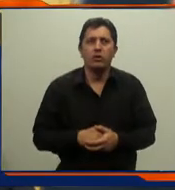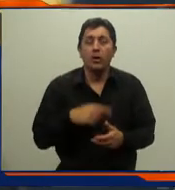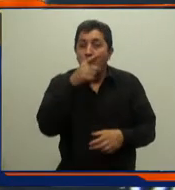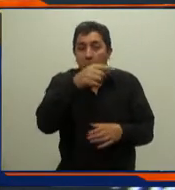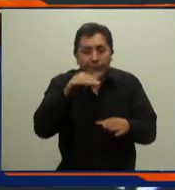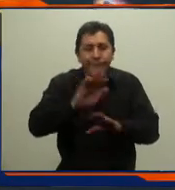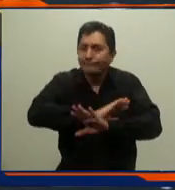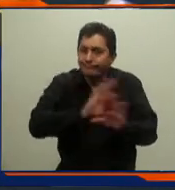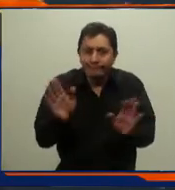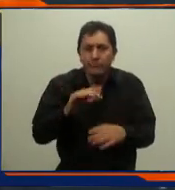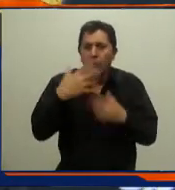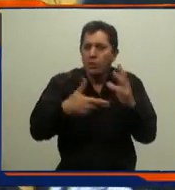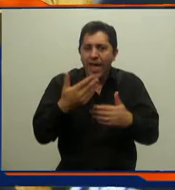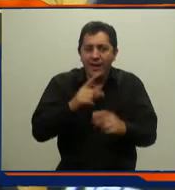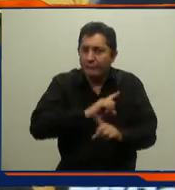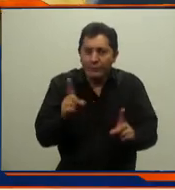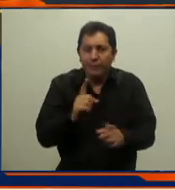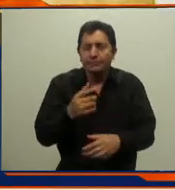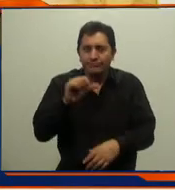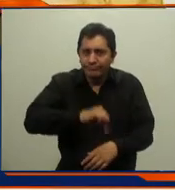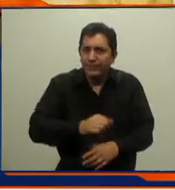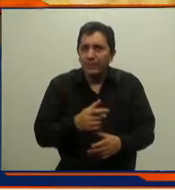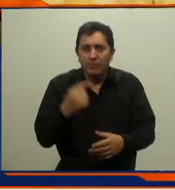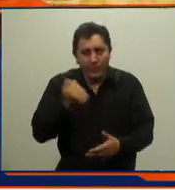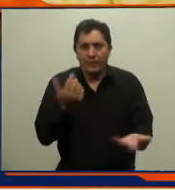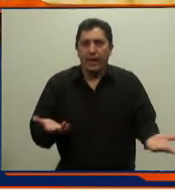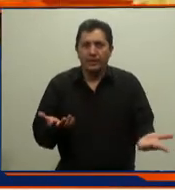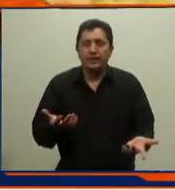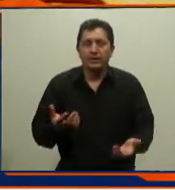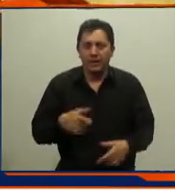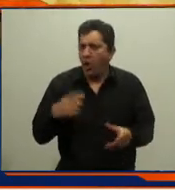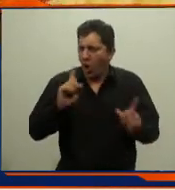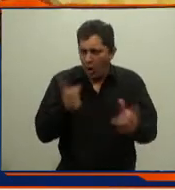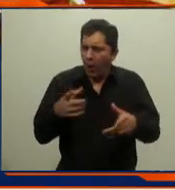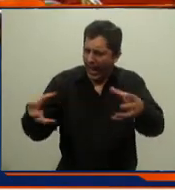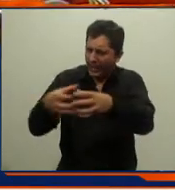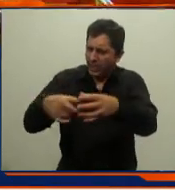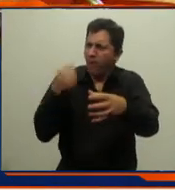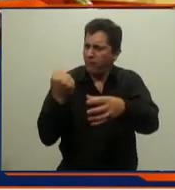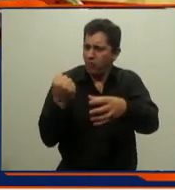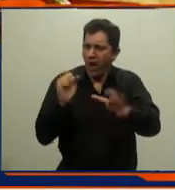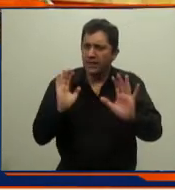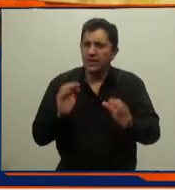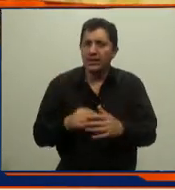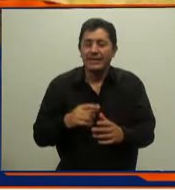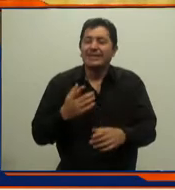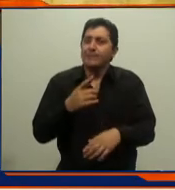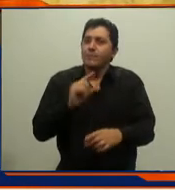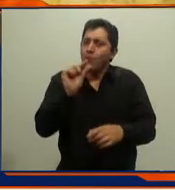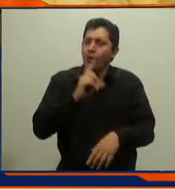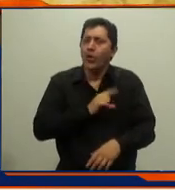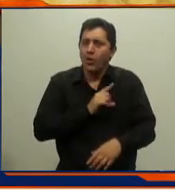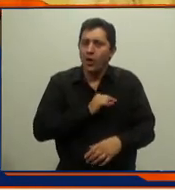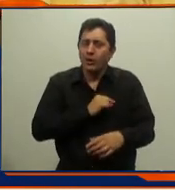es importante, es un cambio importante. ¿Cómo lo imaginas al equipo? No, el equipo está bien, está fuerte. Sí, en algún momento nos dolió un poco